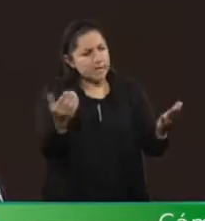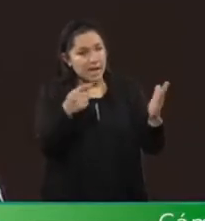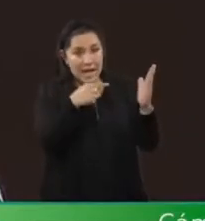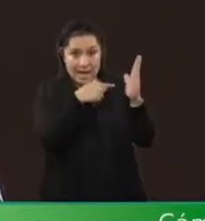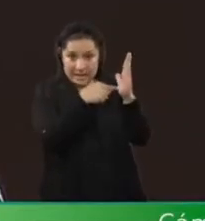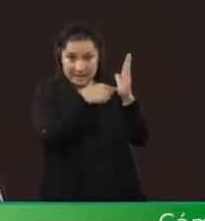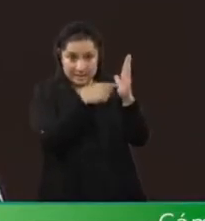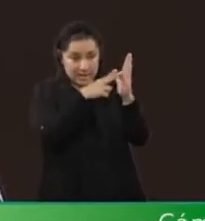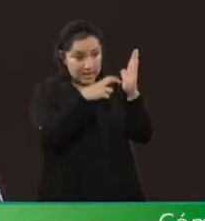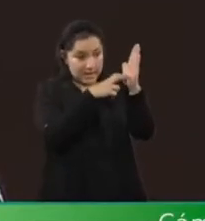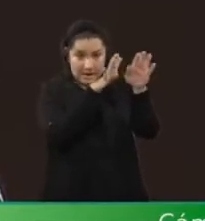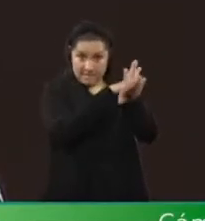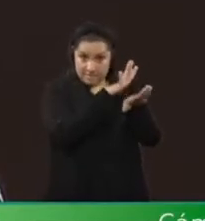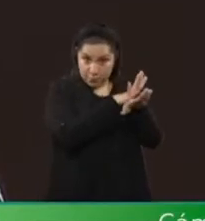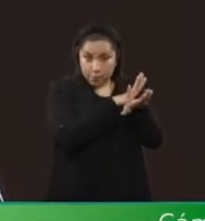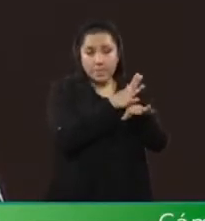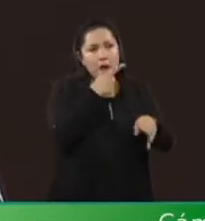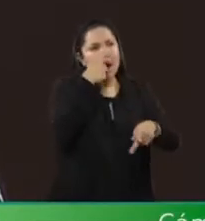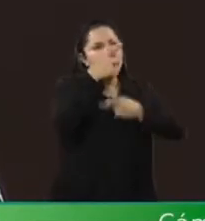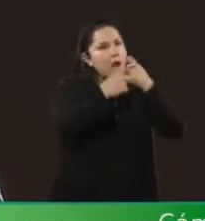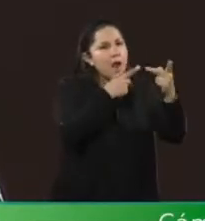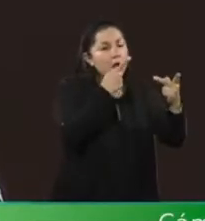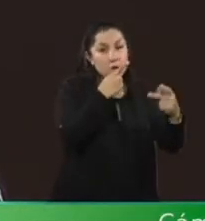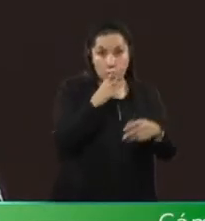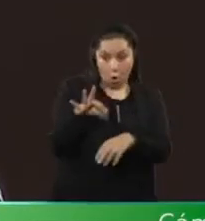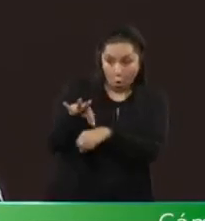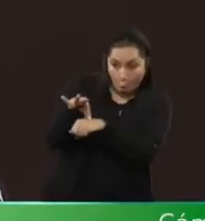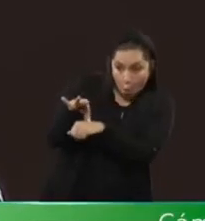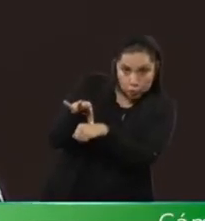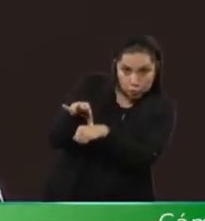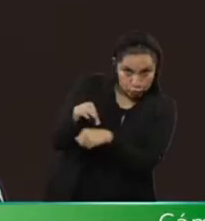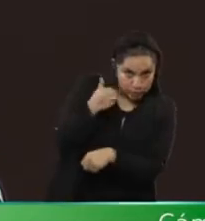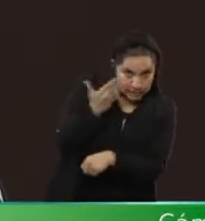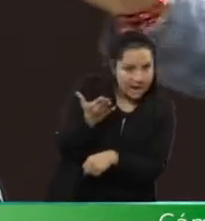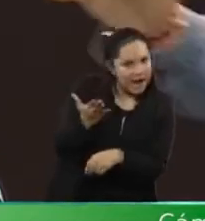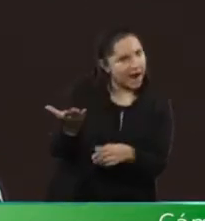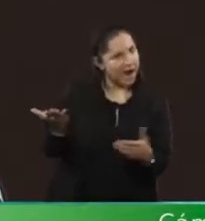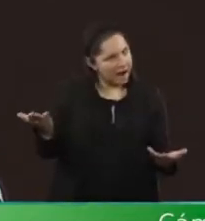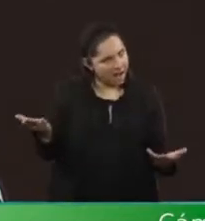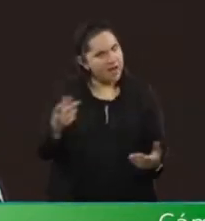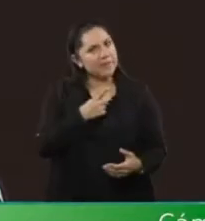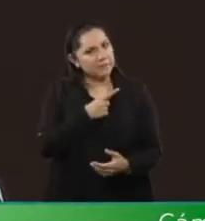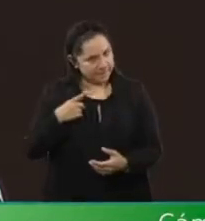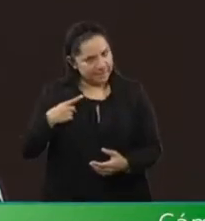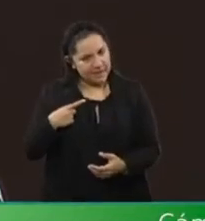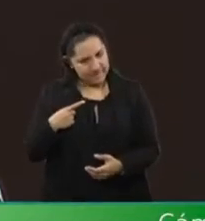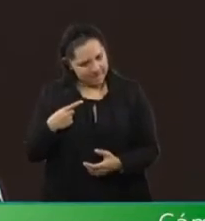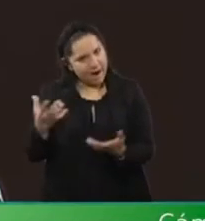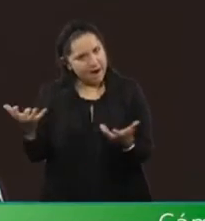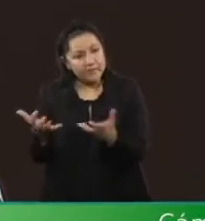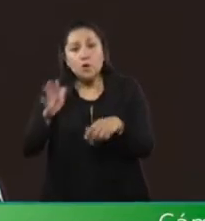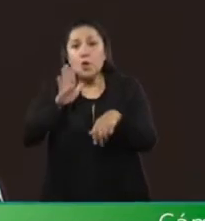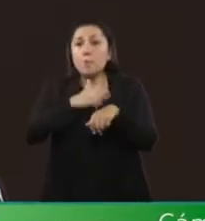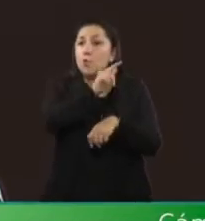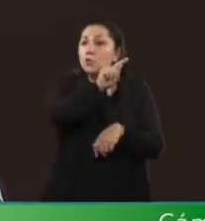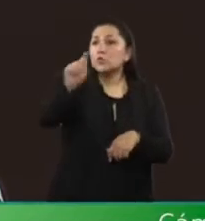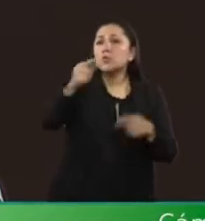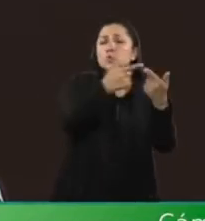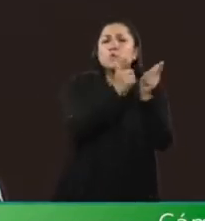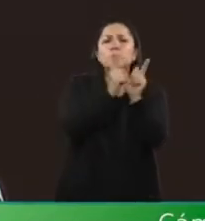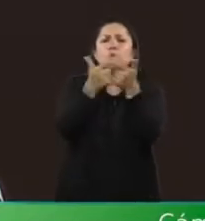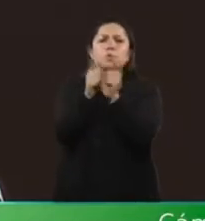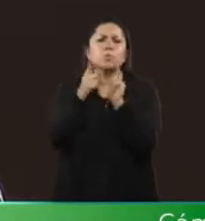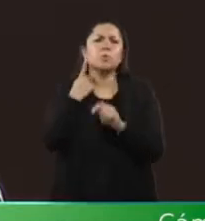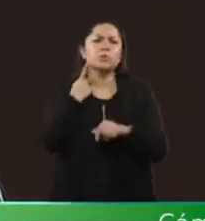los hechos, porque sí, muy bonitos discursos de las y los compañeros de todas las fracciones parlamentarias, pero lo que yo quiero decirles